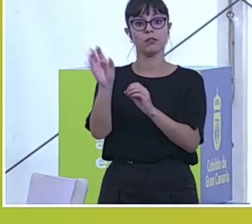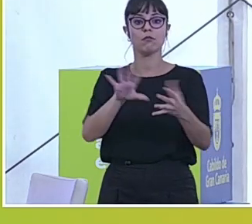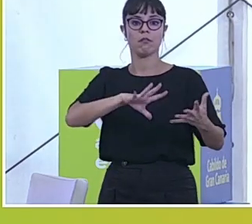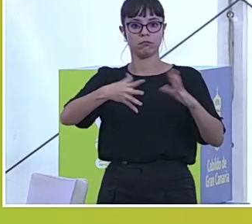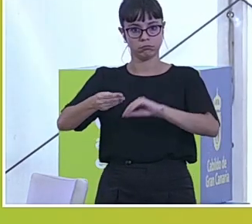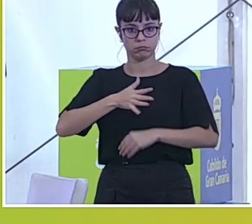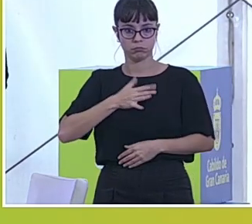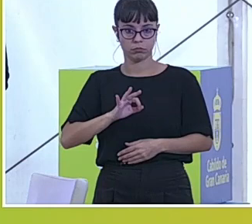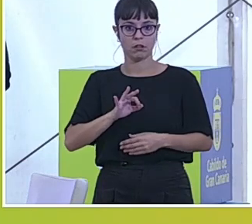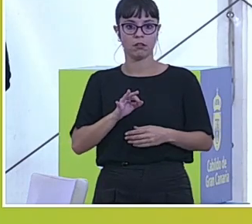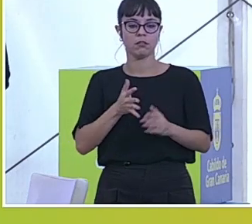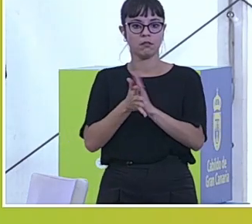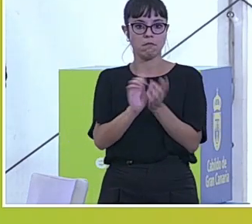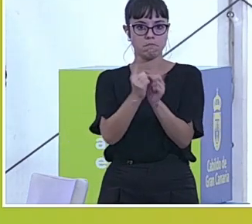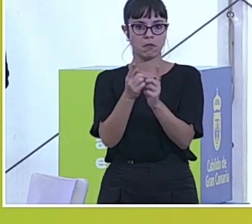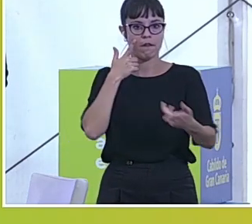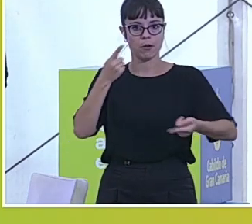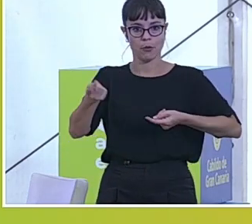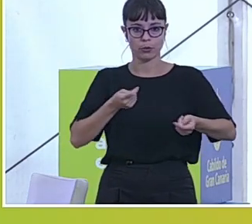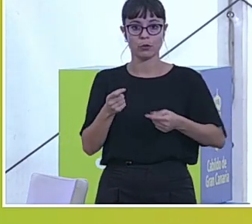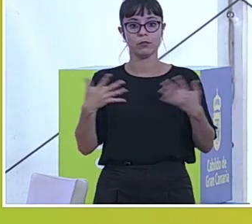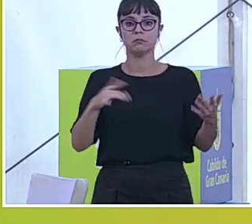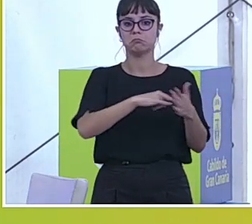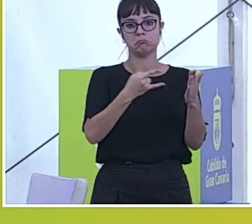también es algo que afianza más este tipo